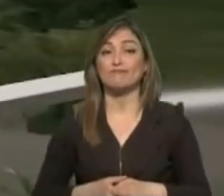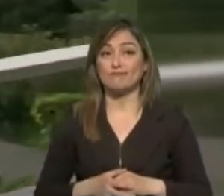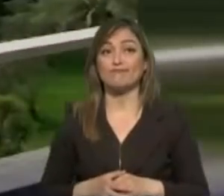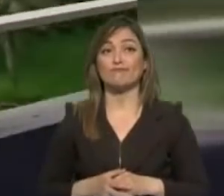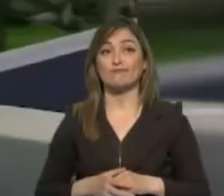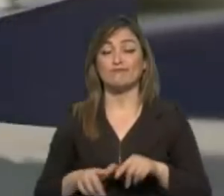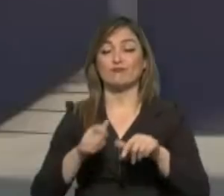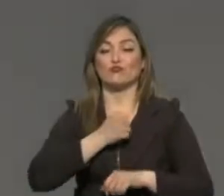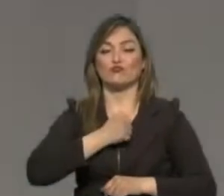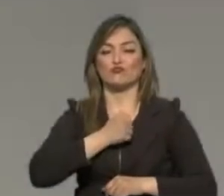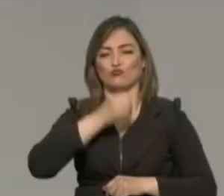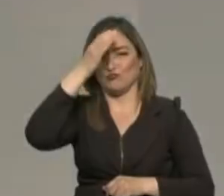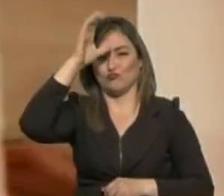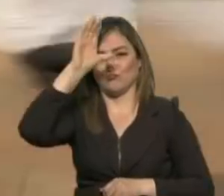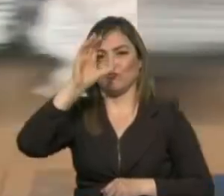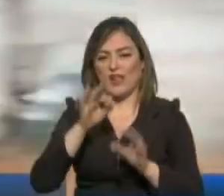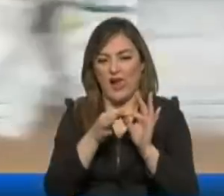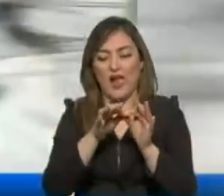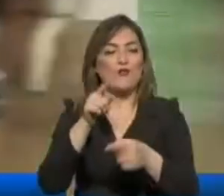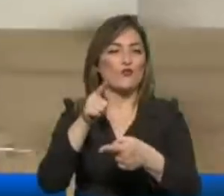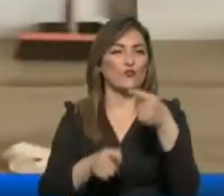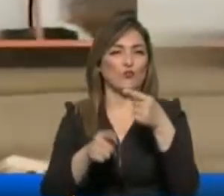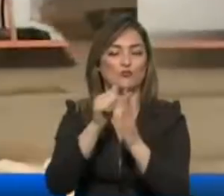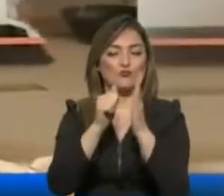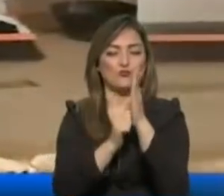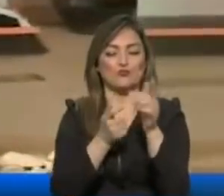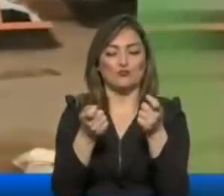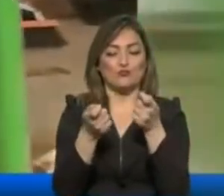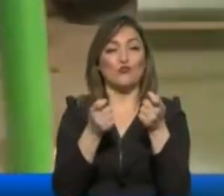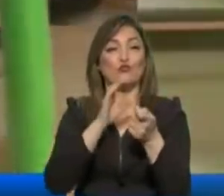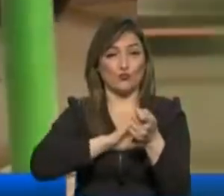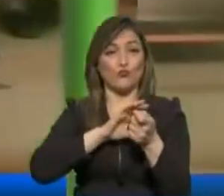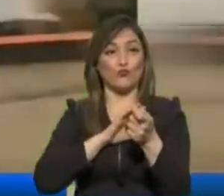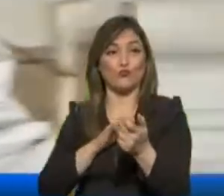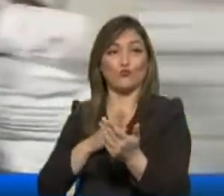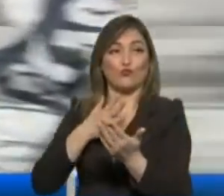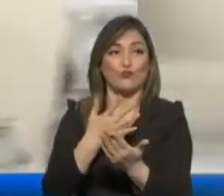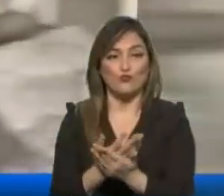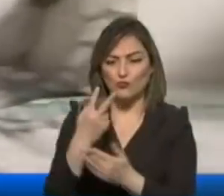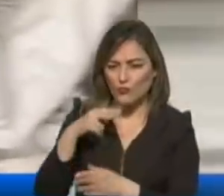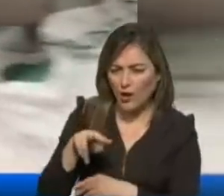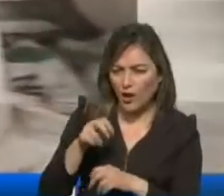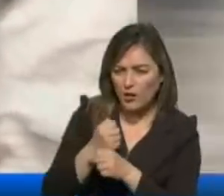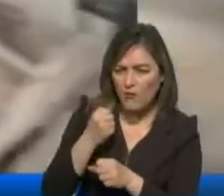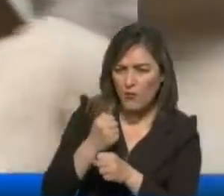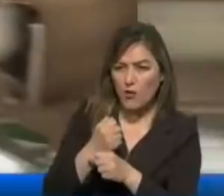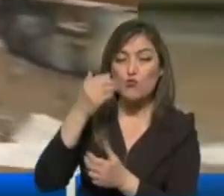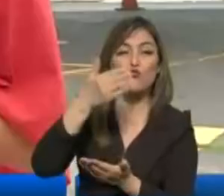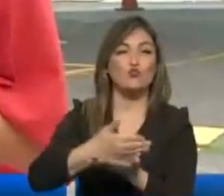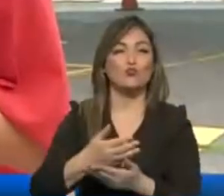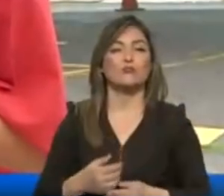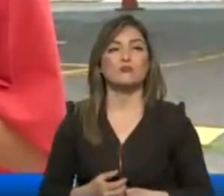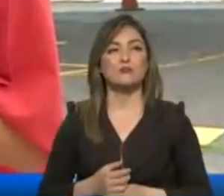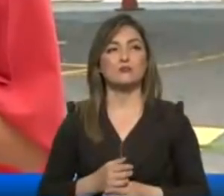este es un bien patrimonial. Ante esto, la Agencia Metropolitana de Control acudió a este sitio y suspendió los trabajos que se realizan en